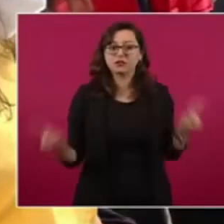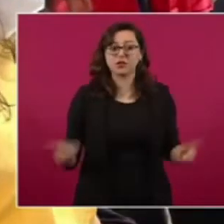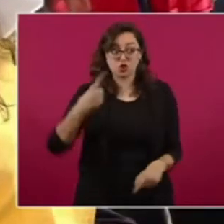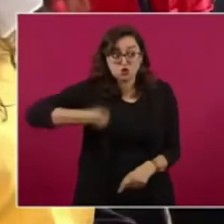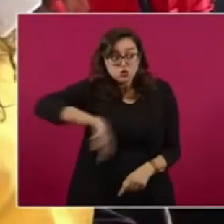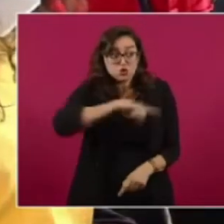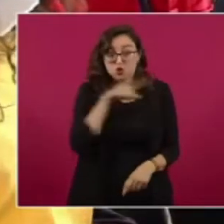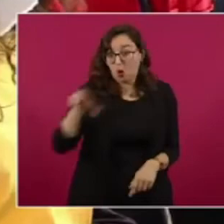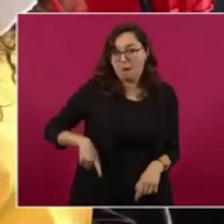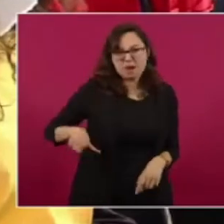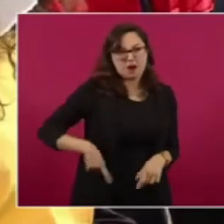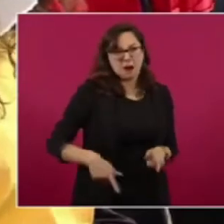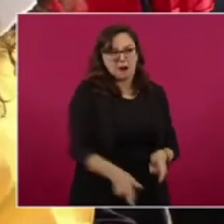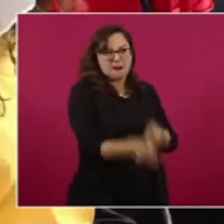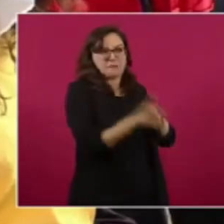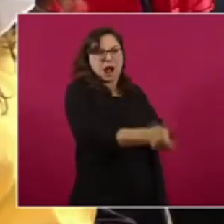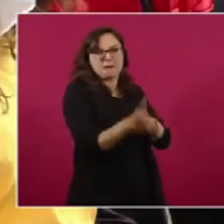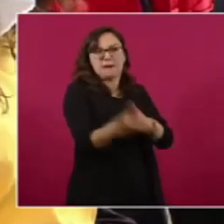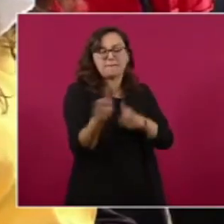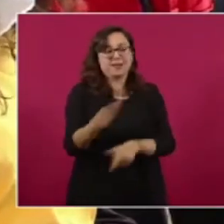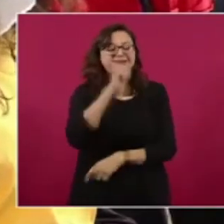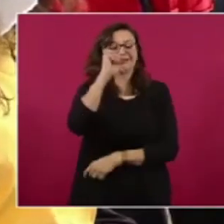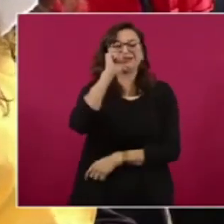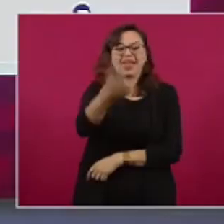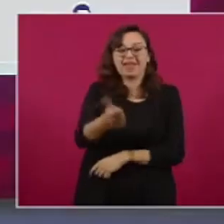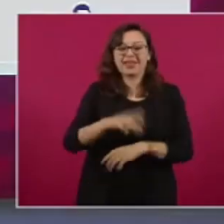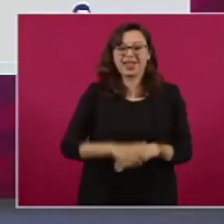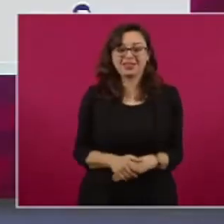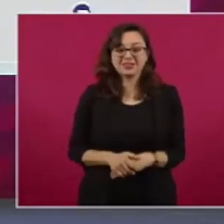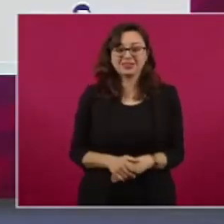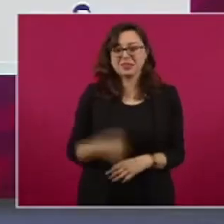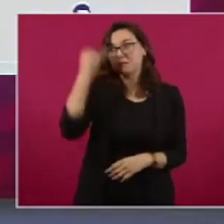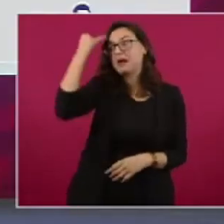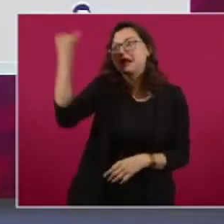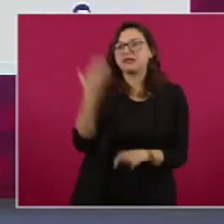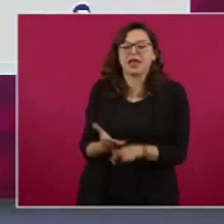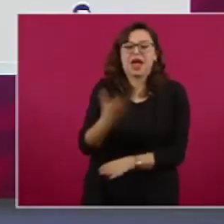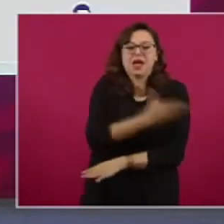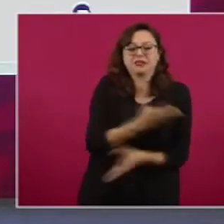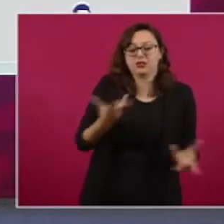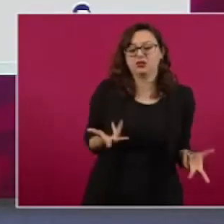Pues imagínense que Calderón tenía a García Luna